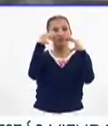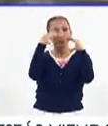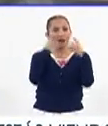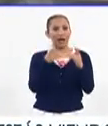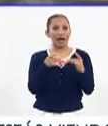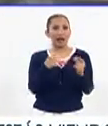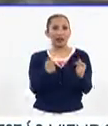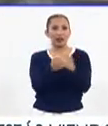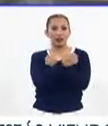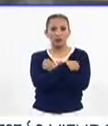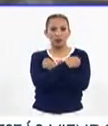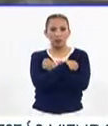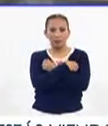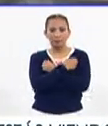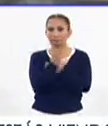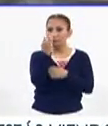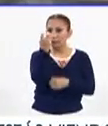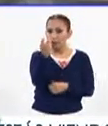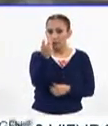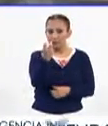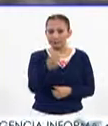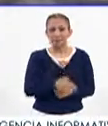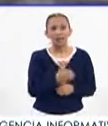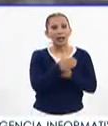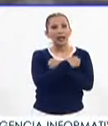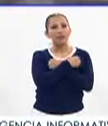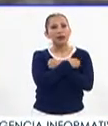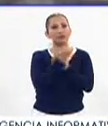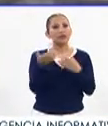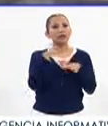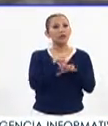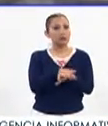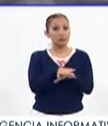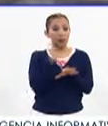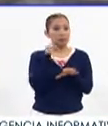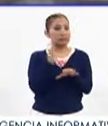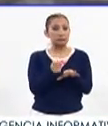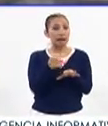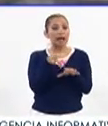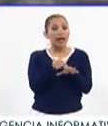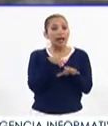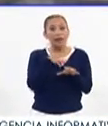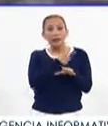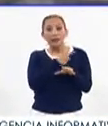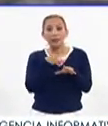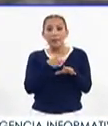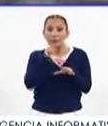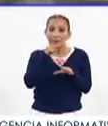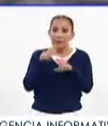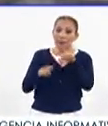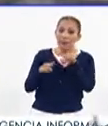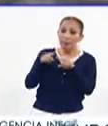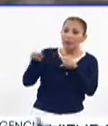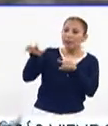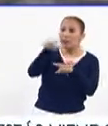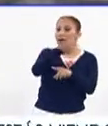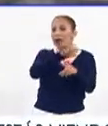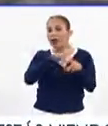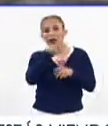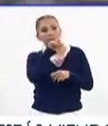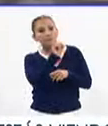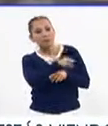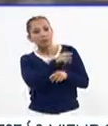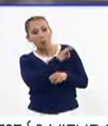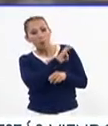de calidad. En ese sentido, pues la educación inclusiva como tal estaría en función también de los contextos y de la